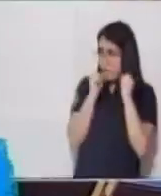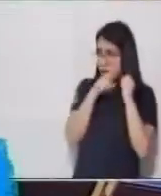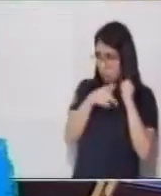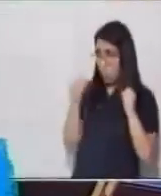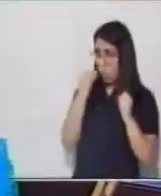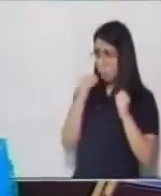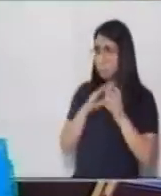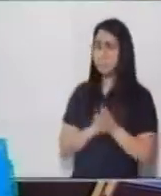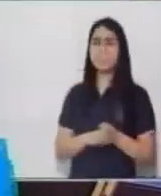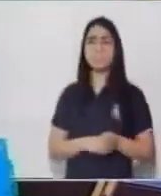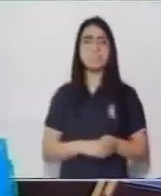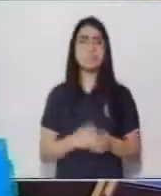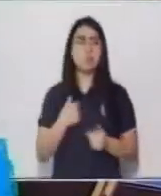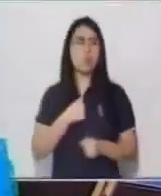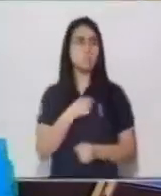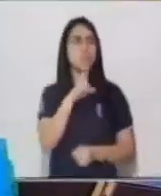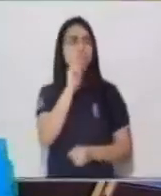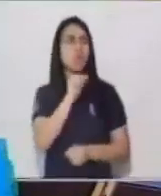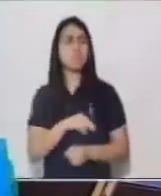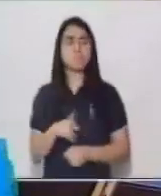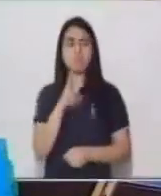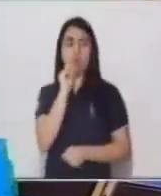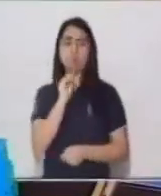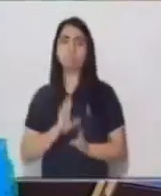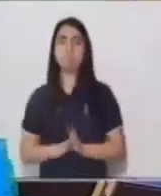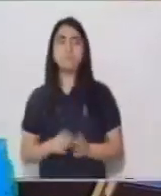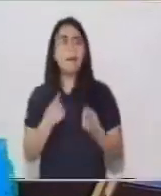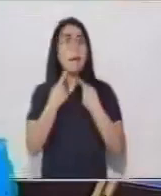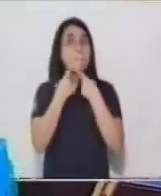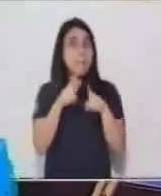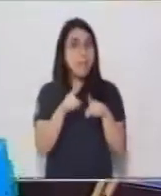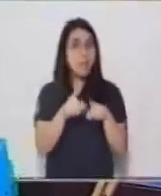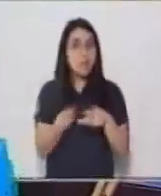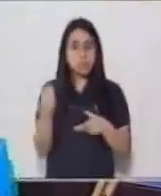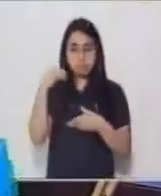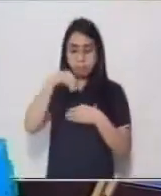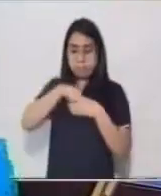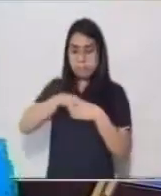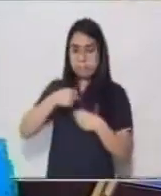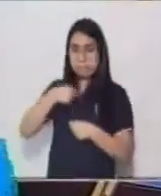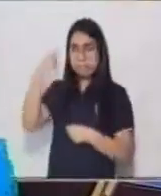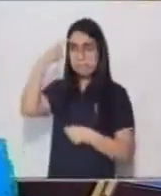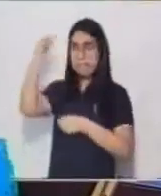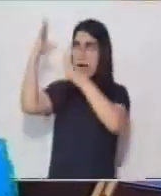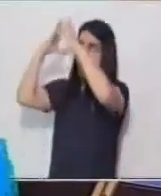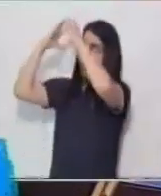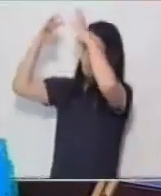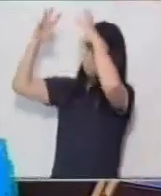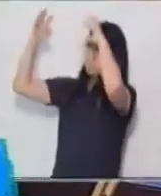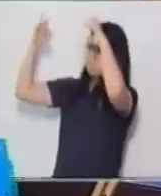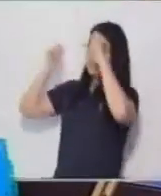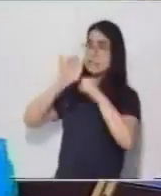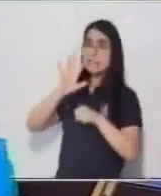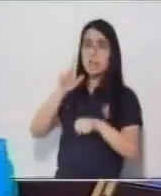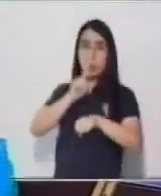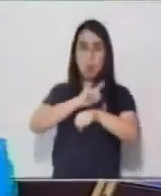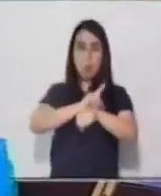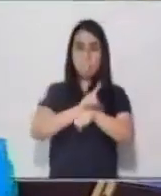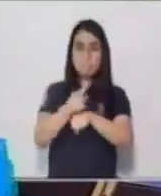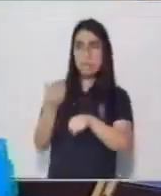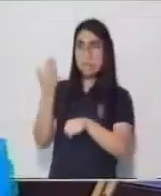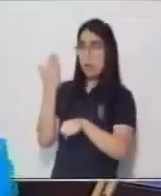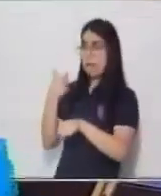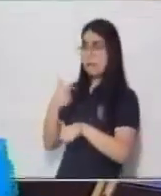yo agarré el pastel y en escondidas me lo comí. Entonces no estoy siendo honesto, no estoy diciendo la verdad. A eso